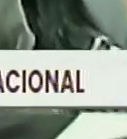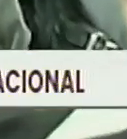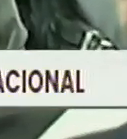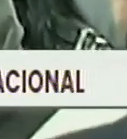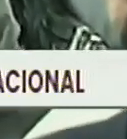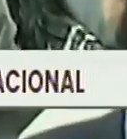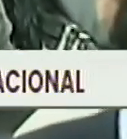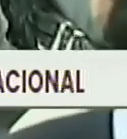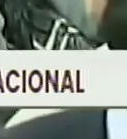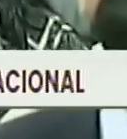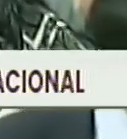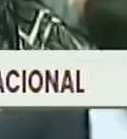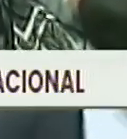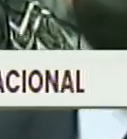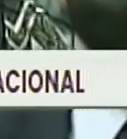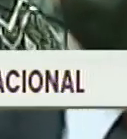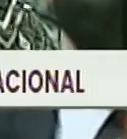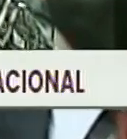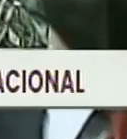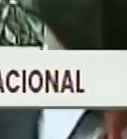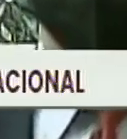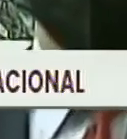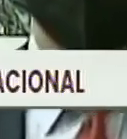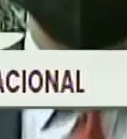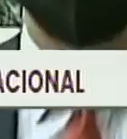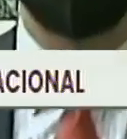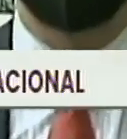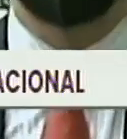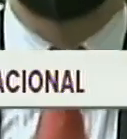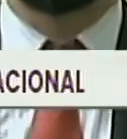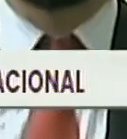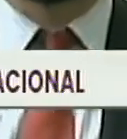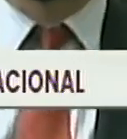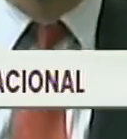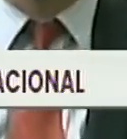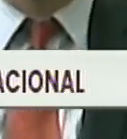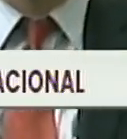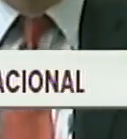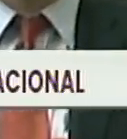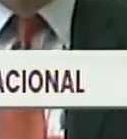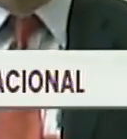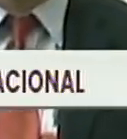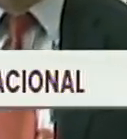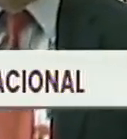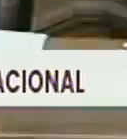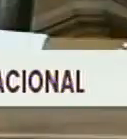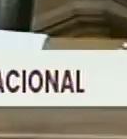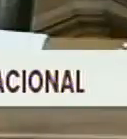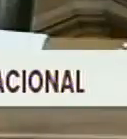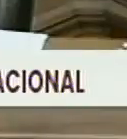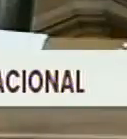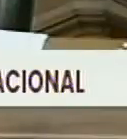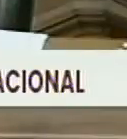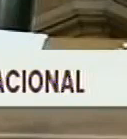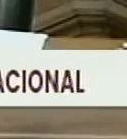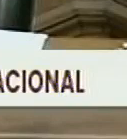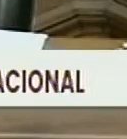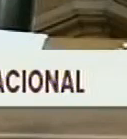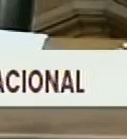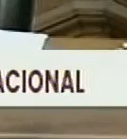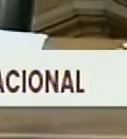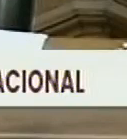Díaz, ciudadano Jesús Ramón Ramos Bello, ciudadano Rafael Enrique Ramos Olivares, ciudadano Pedro